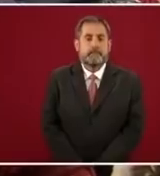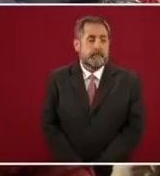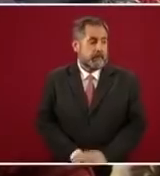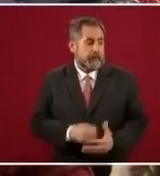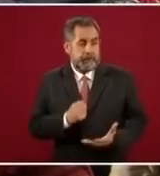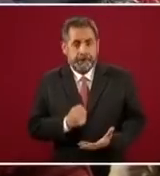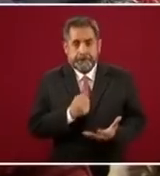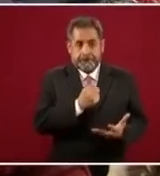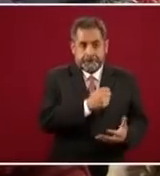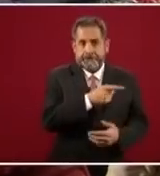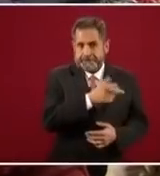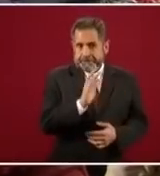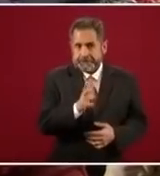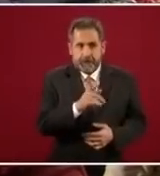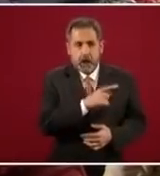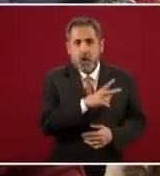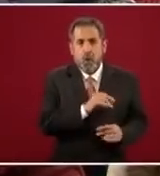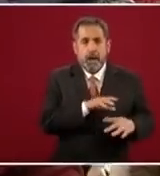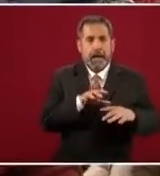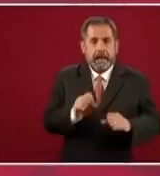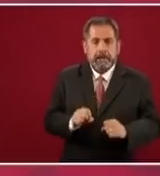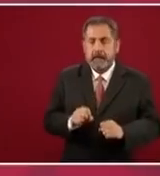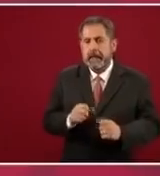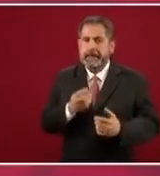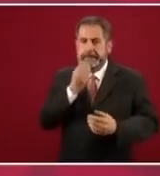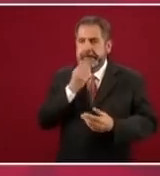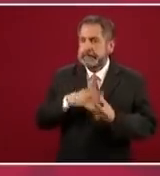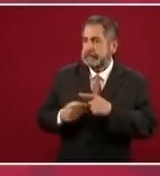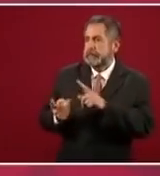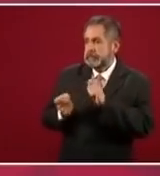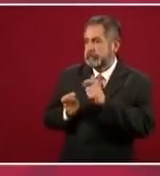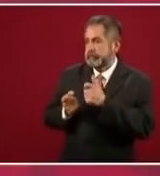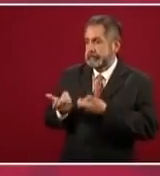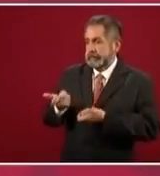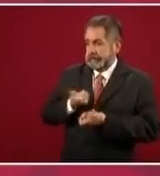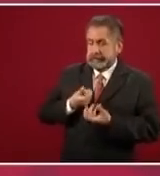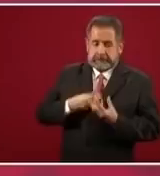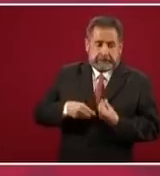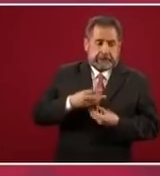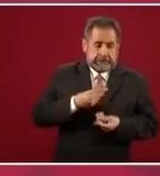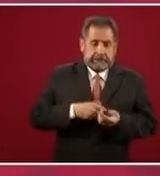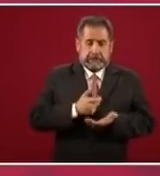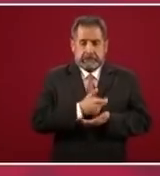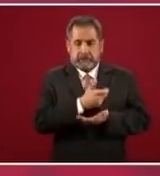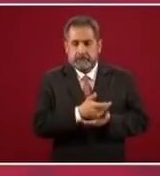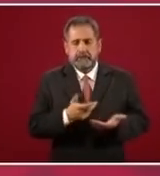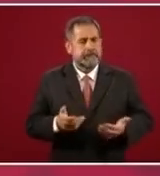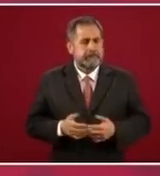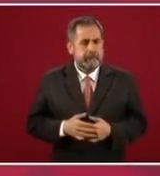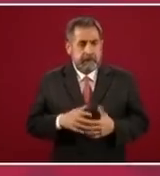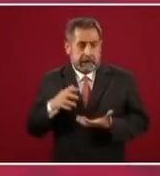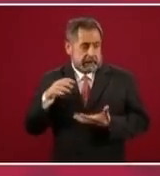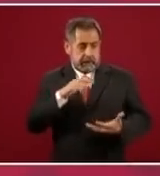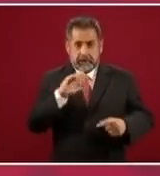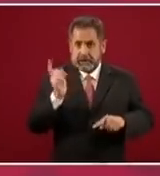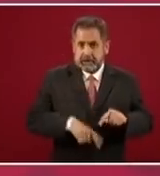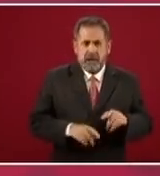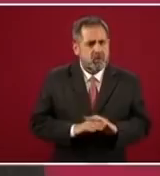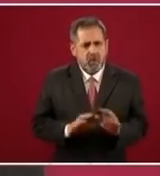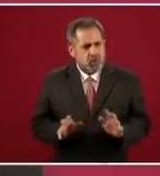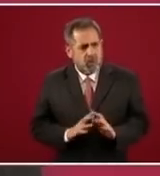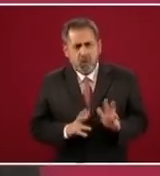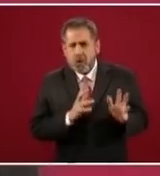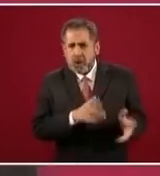utilizaban de esas cuotas para complementar sus presupuestos, pues no se les va a quitar.